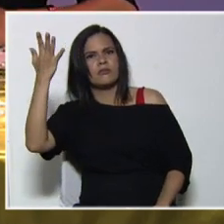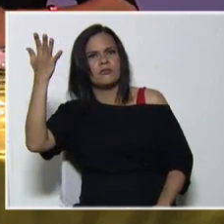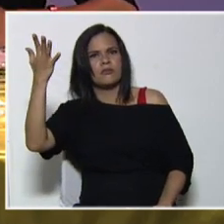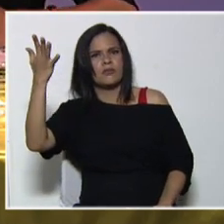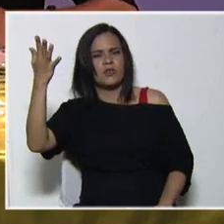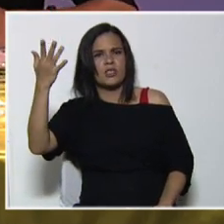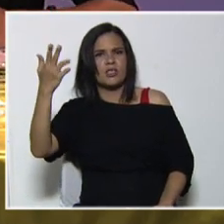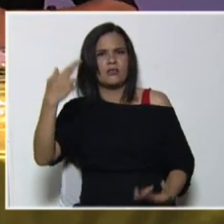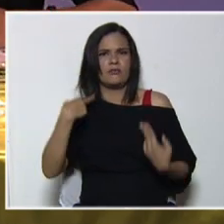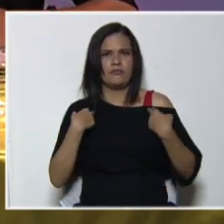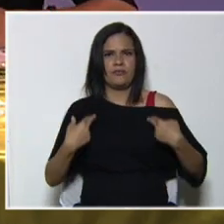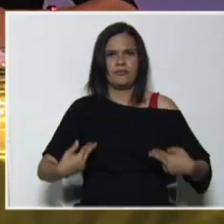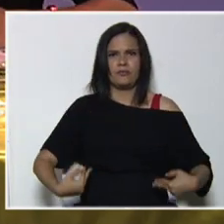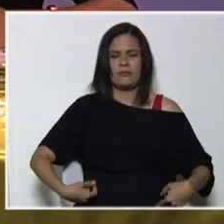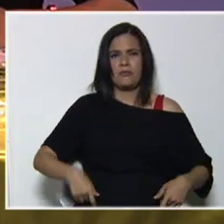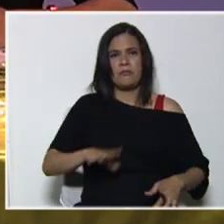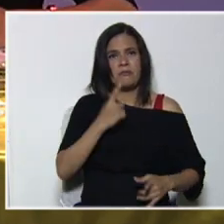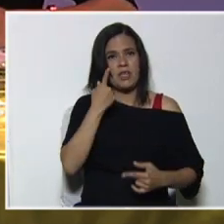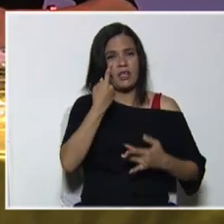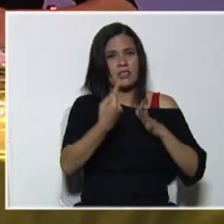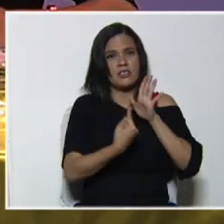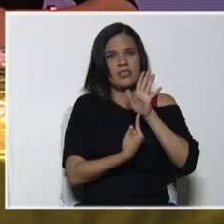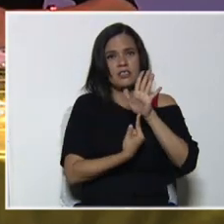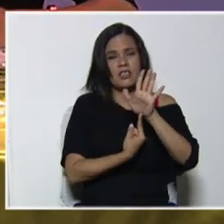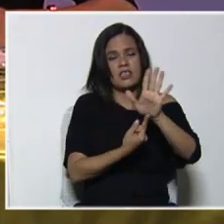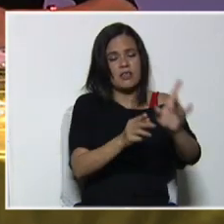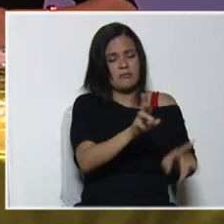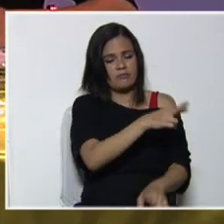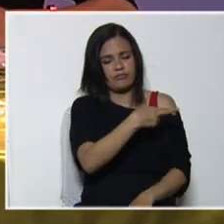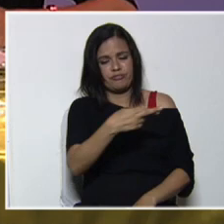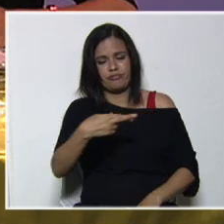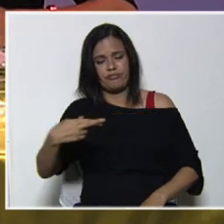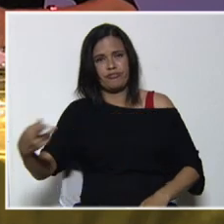ser, mira que se me ha perdido.